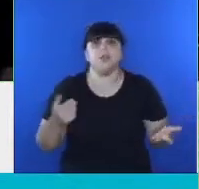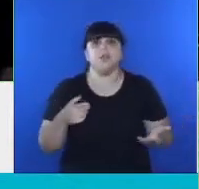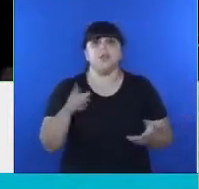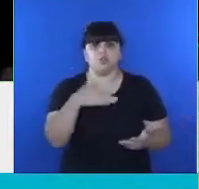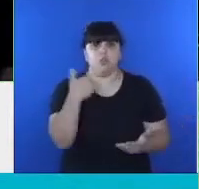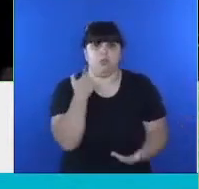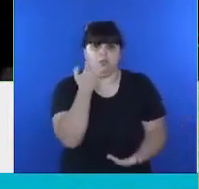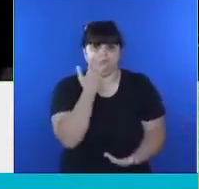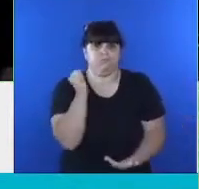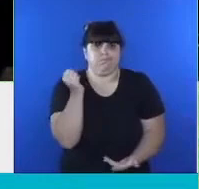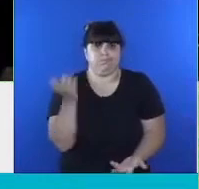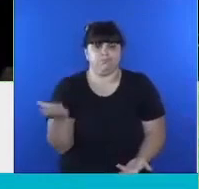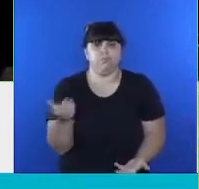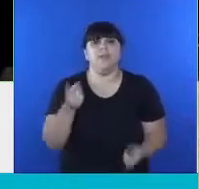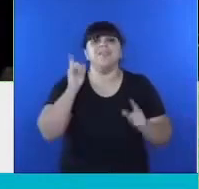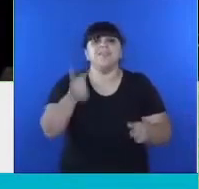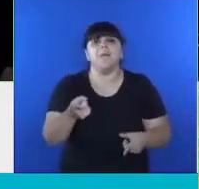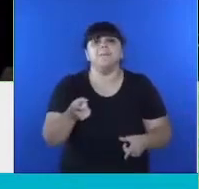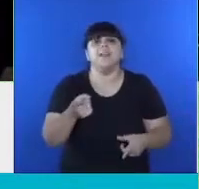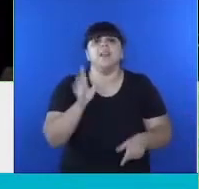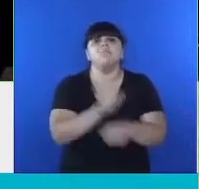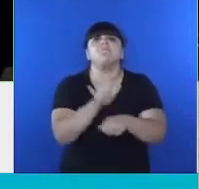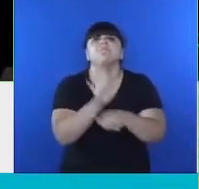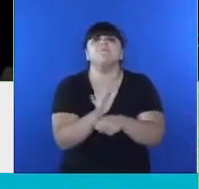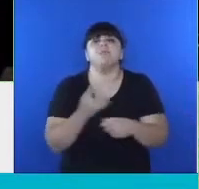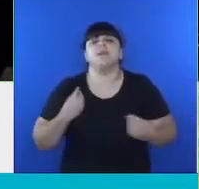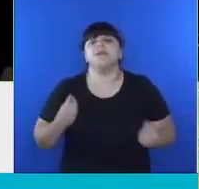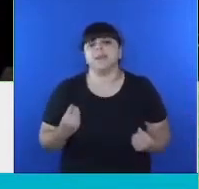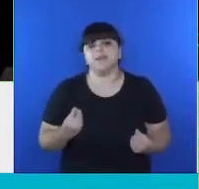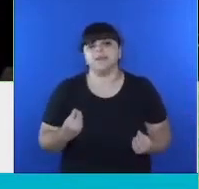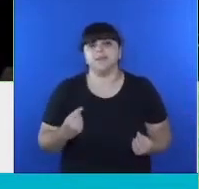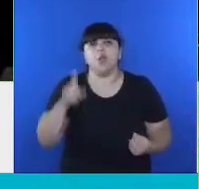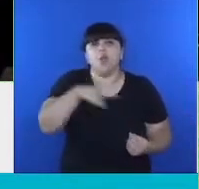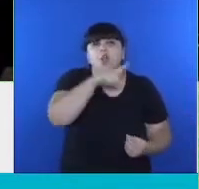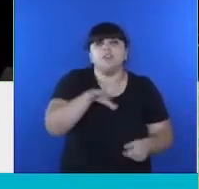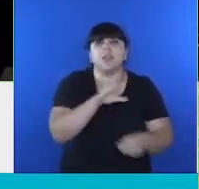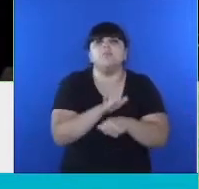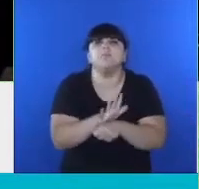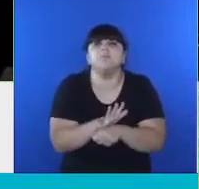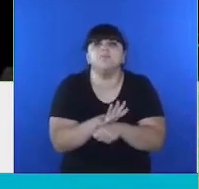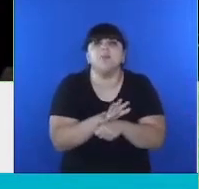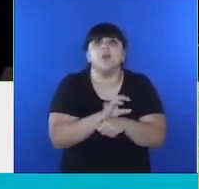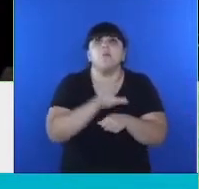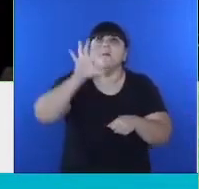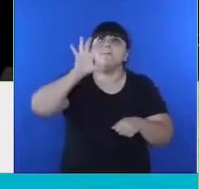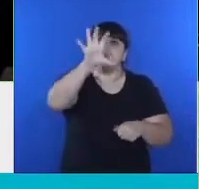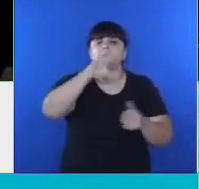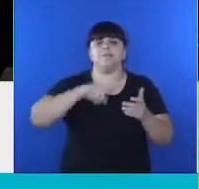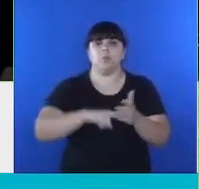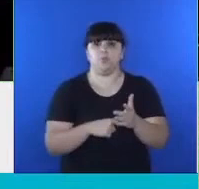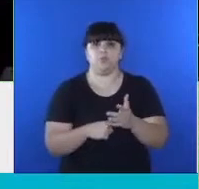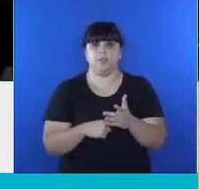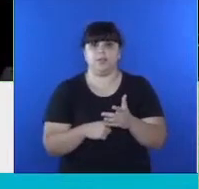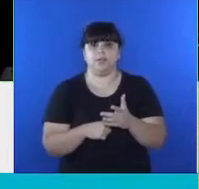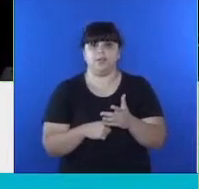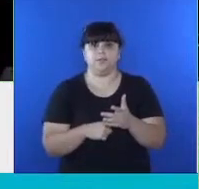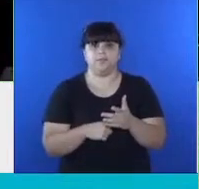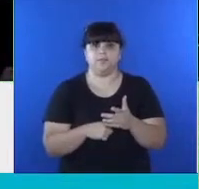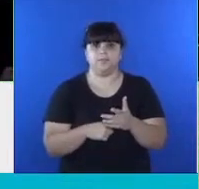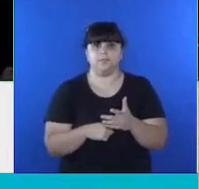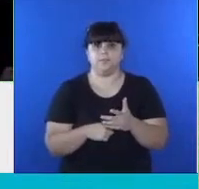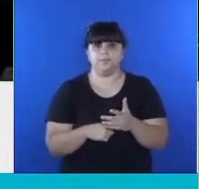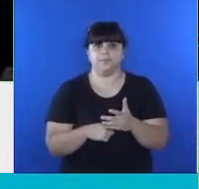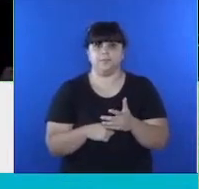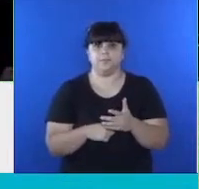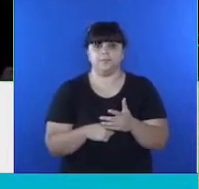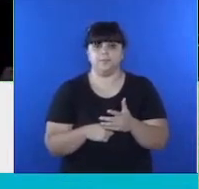los conocemos, sino también lo que significa el CONICET a nivel provincia de Buenos Aires,